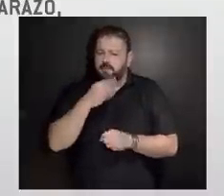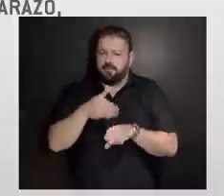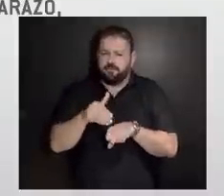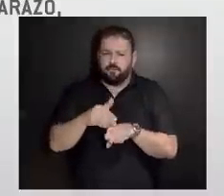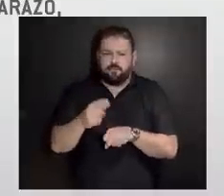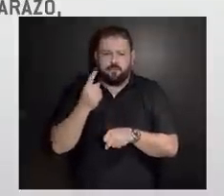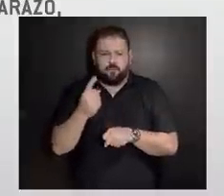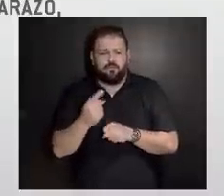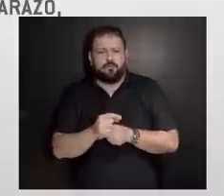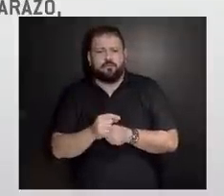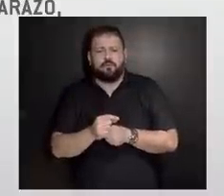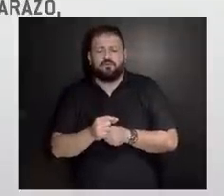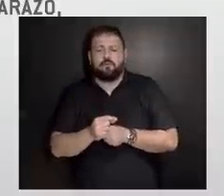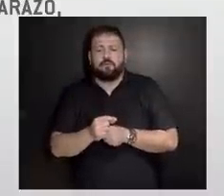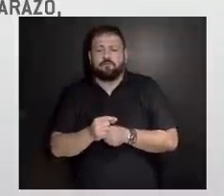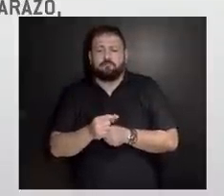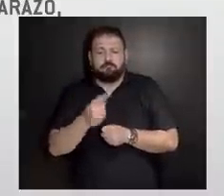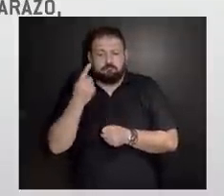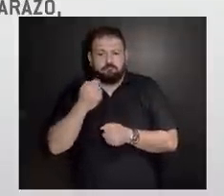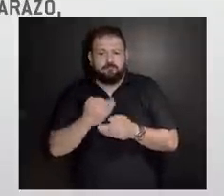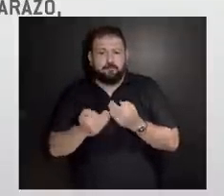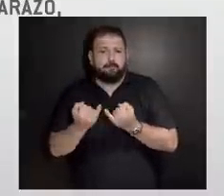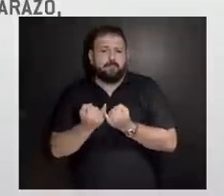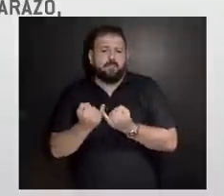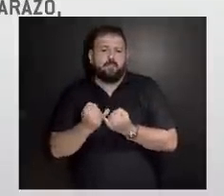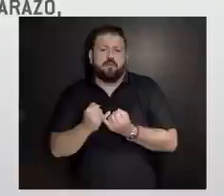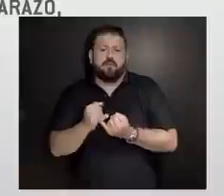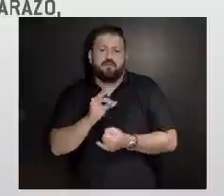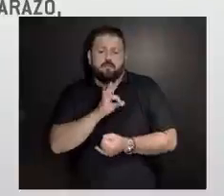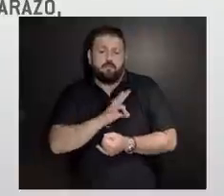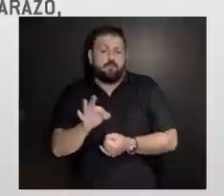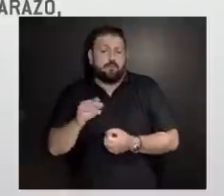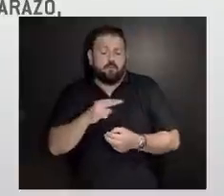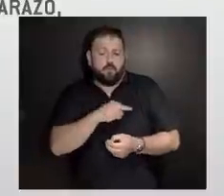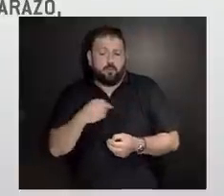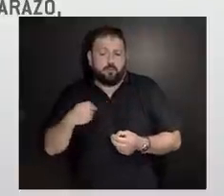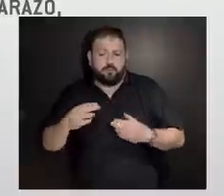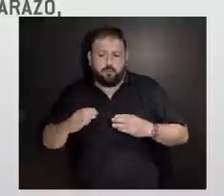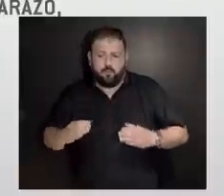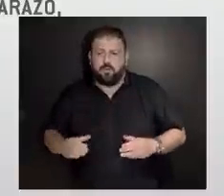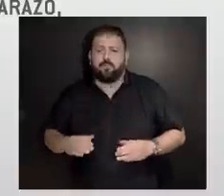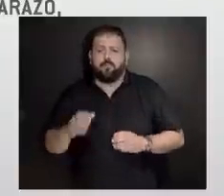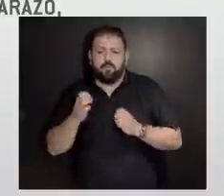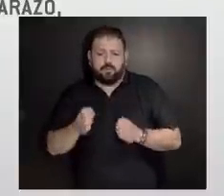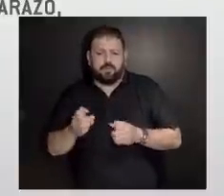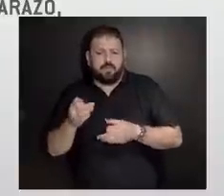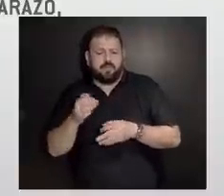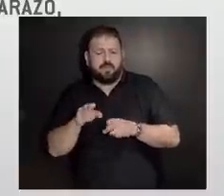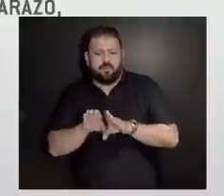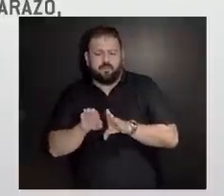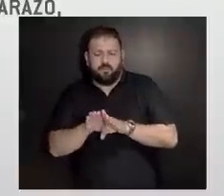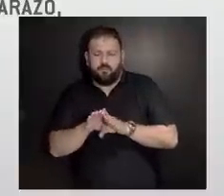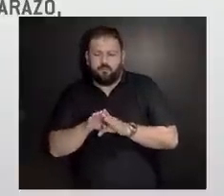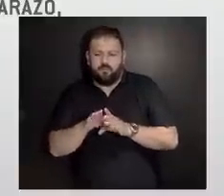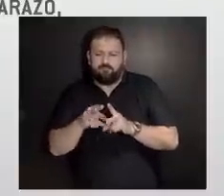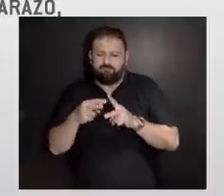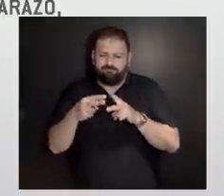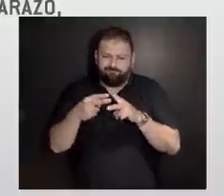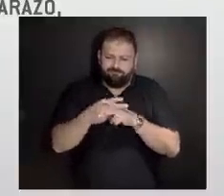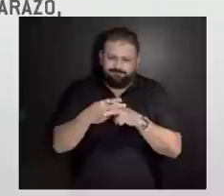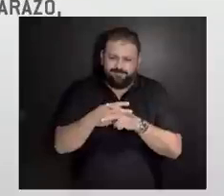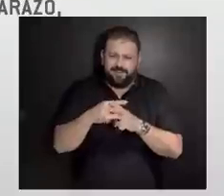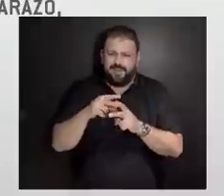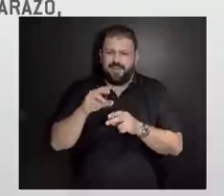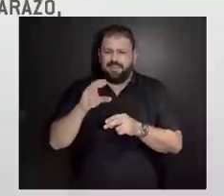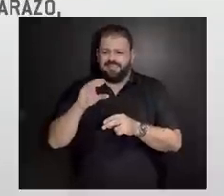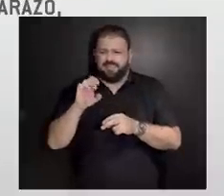es caracterizada por alguna cuestión autoinmune, donde nuestro propio cuerpo está atacando a las células beta. Si recuerdan, estas